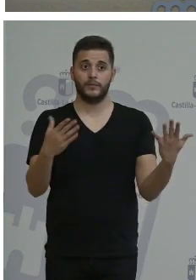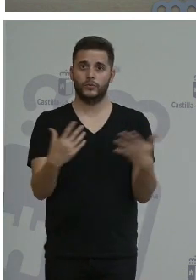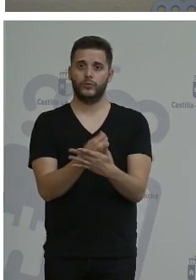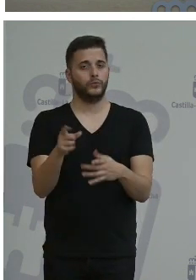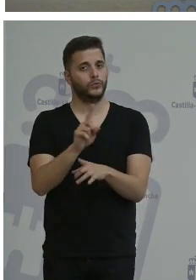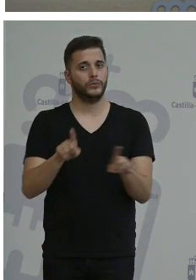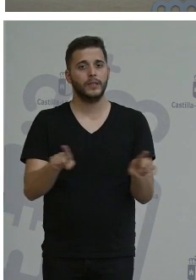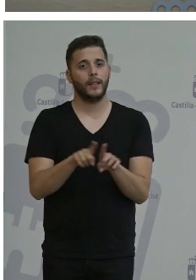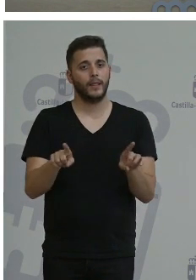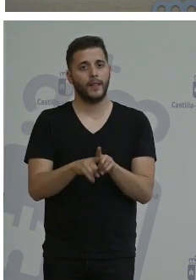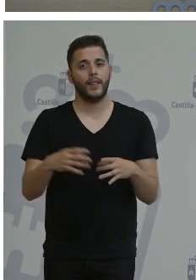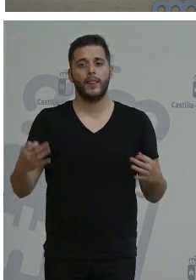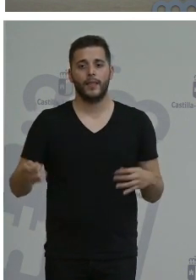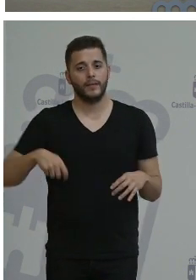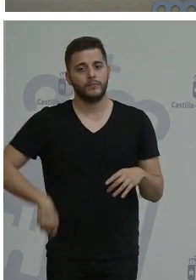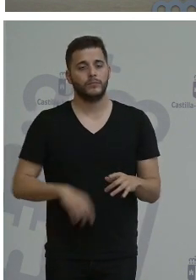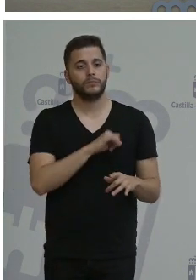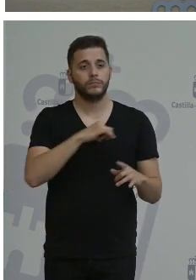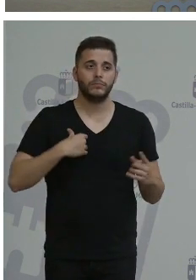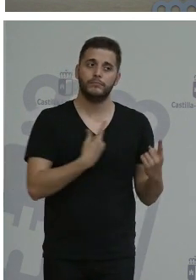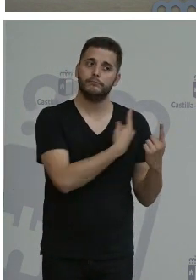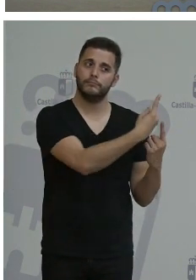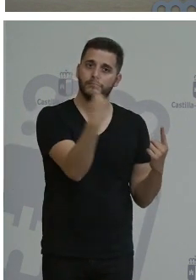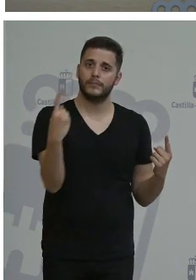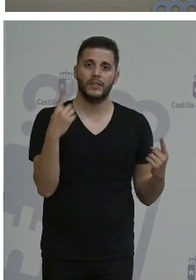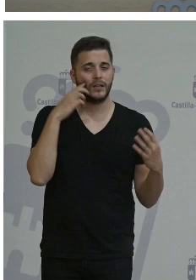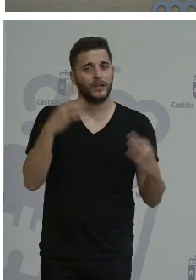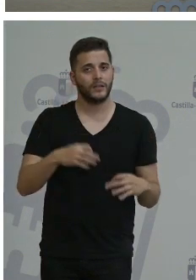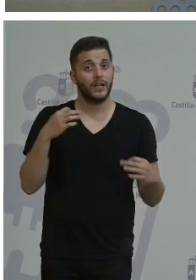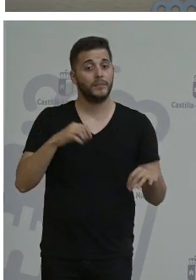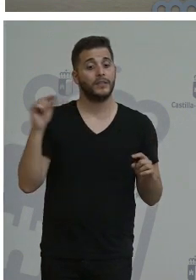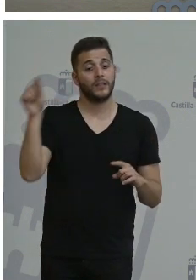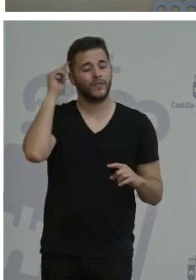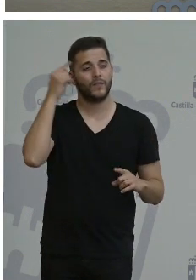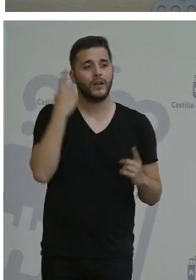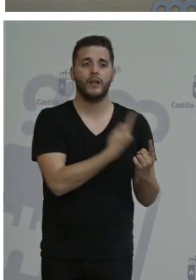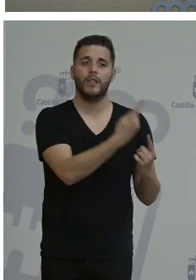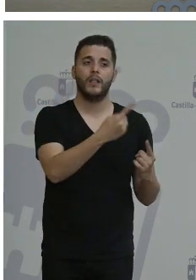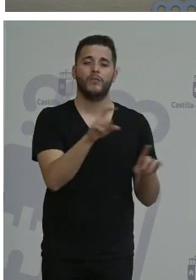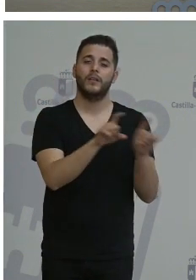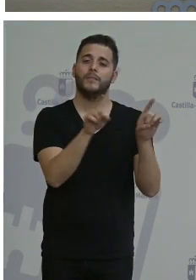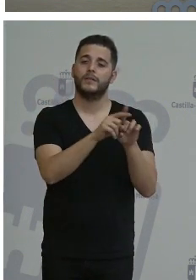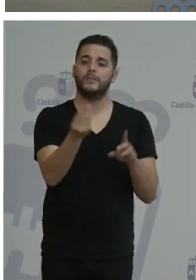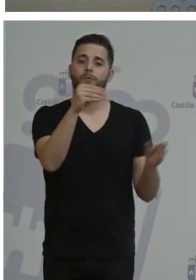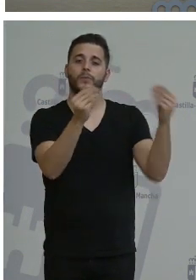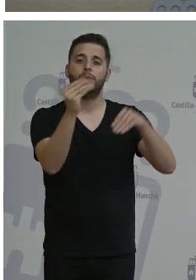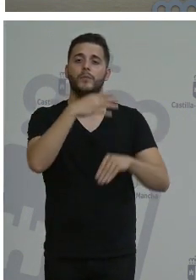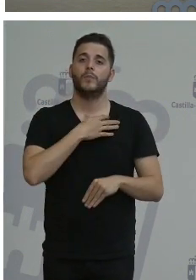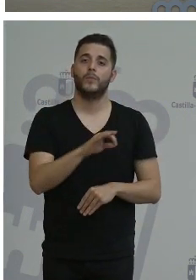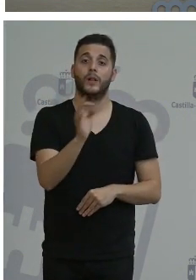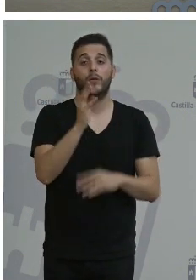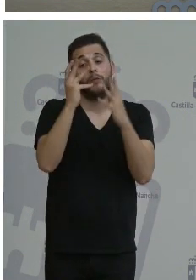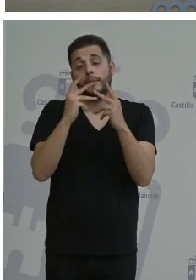sino desarrollos profesionales que realmente miren a los talentos de cada trabajadora, lo que puede aportar cada trabajadora a la empresa o a la